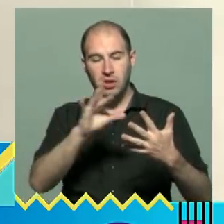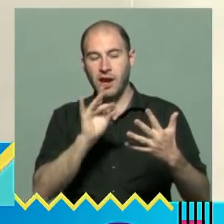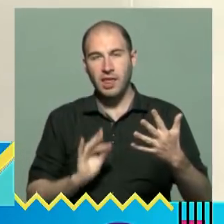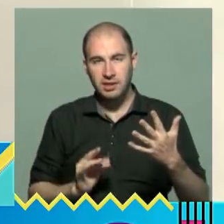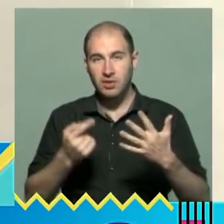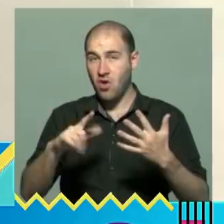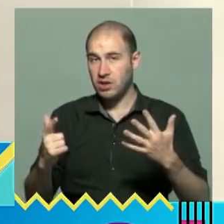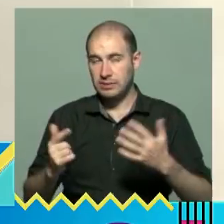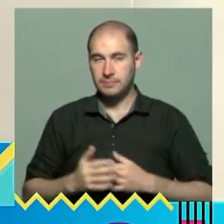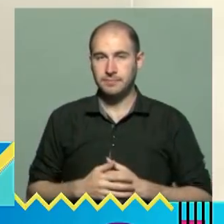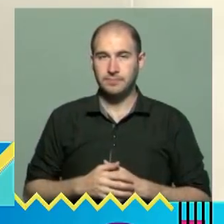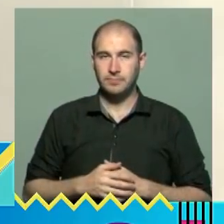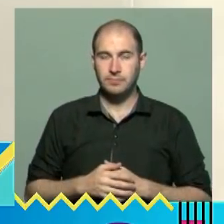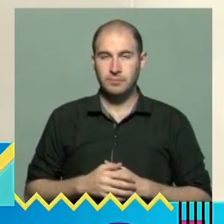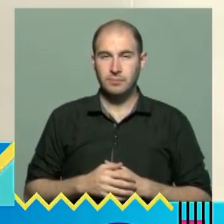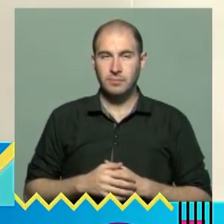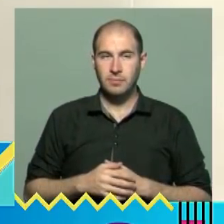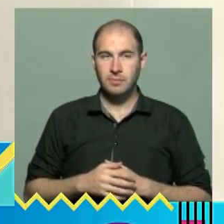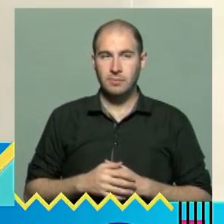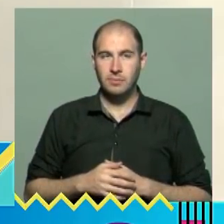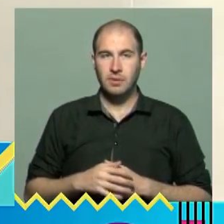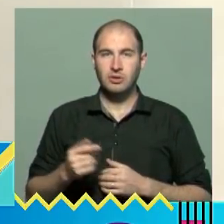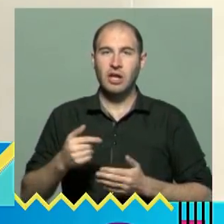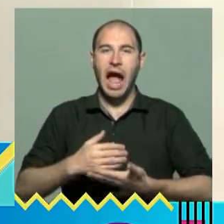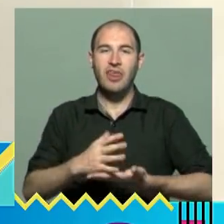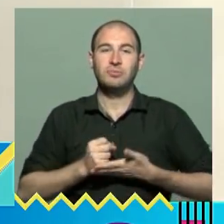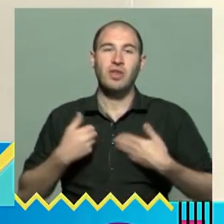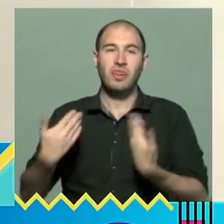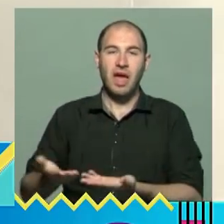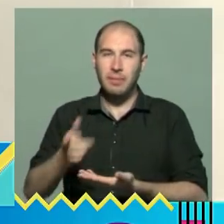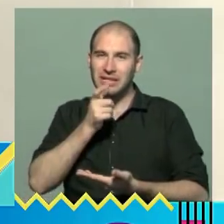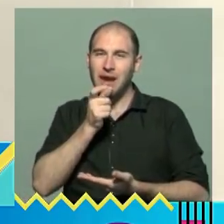vos, y el hecho de decir, lo damos en adopción, creo que